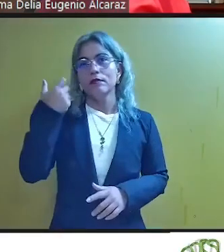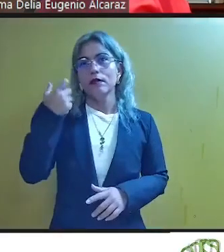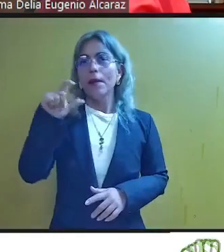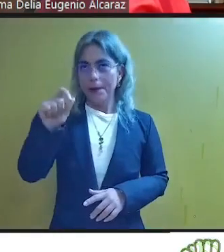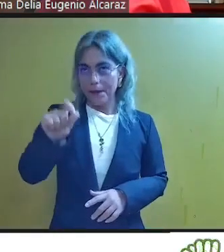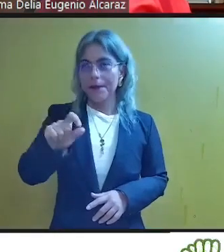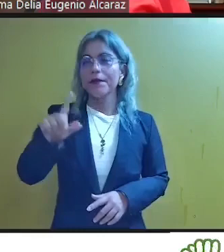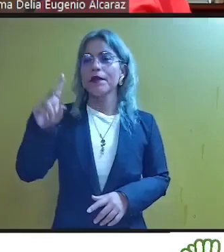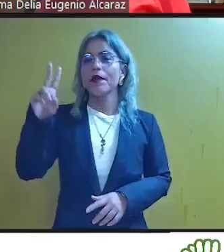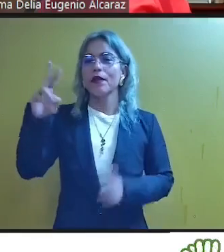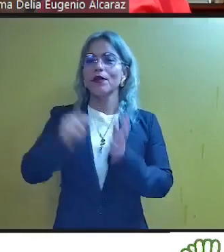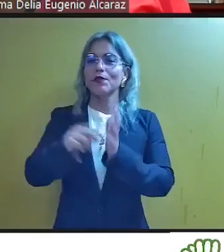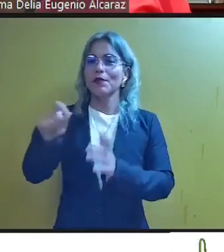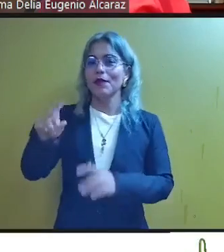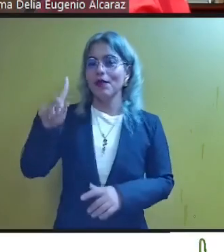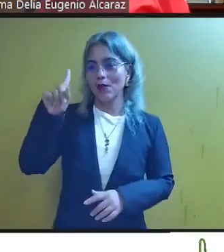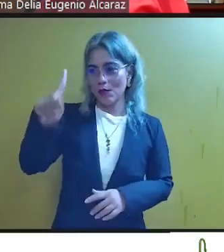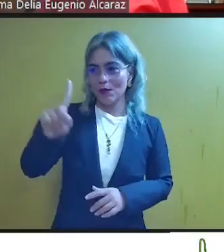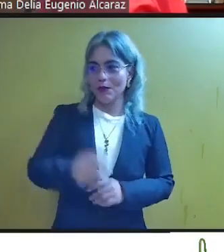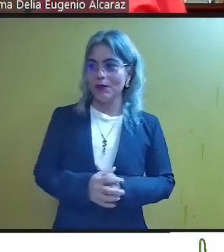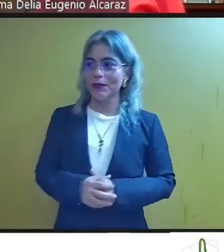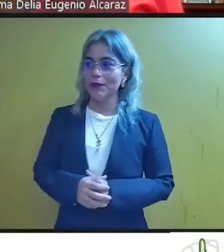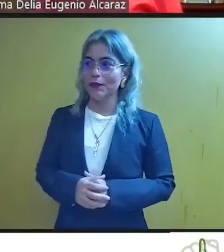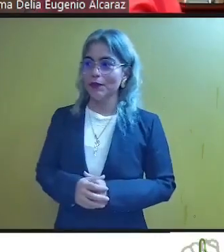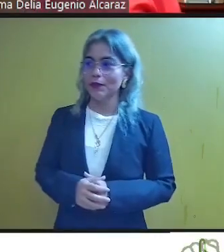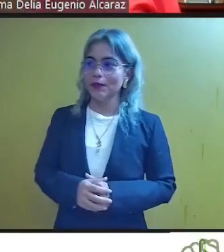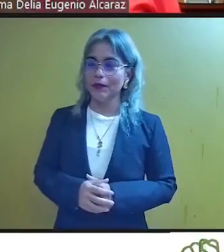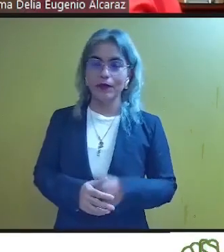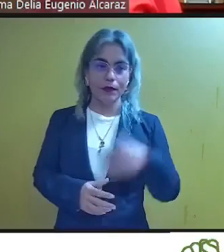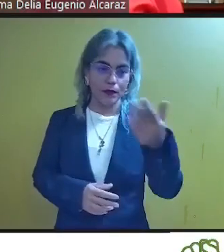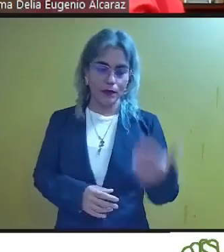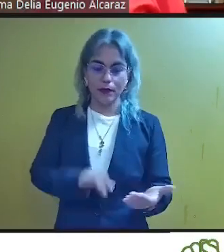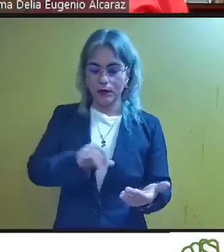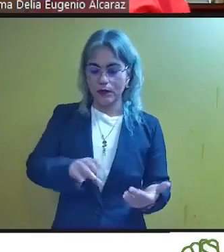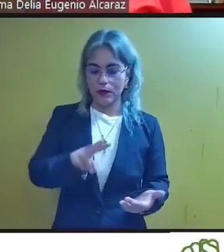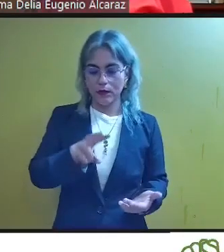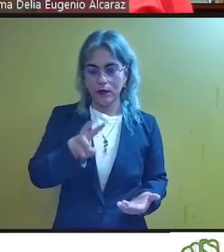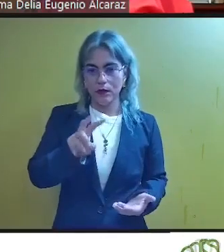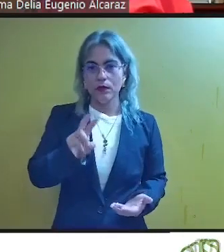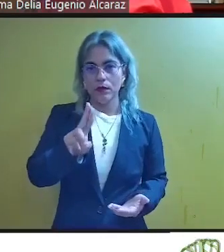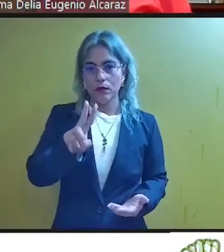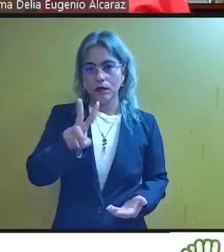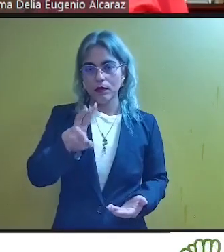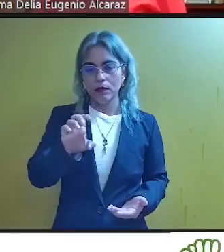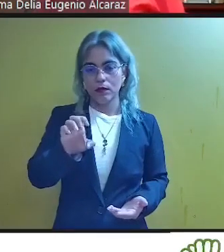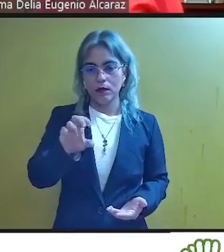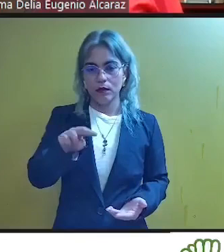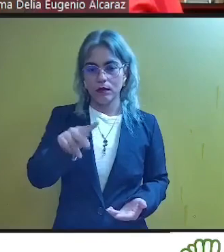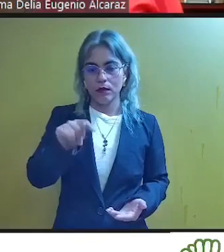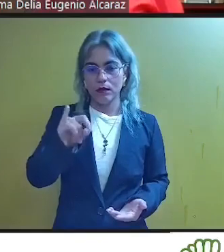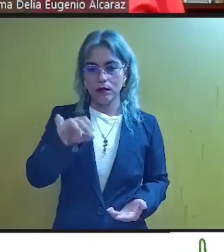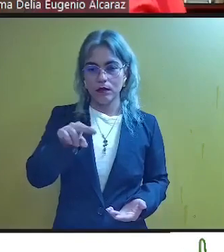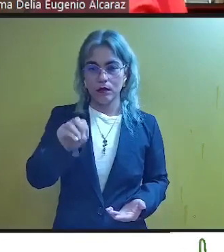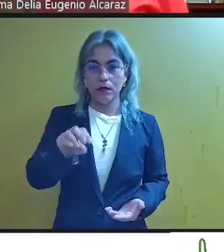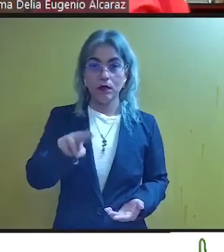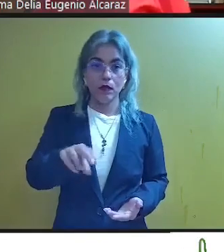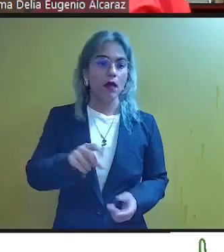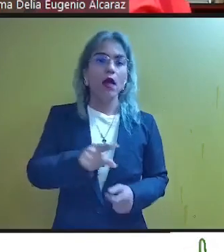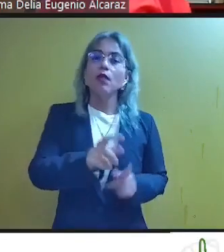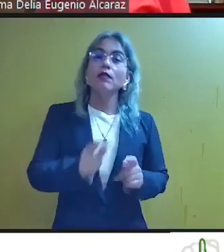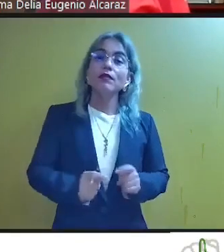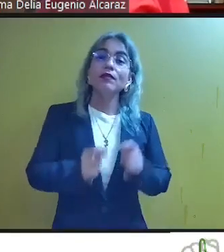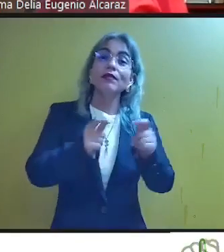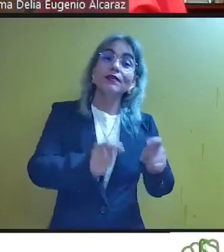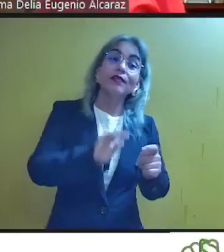En ese tenor constitucional y legalmente, los ciudadanos Juventino Ortiz Chávez y Daniel Mercenario Hernández continúan ostentando el cargo de